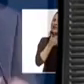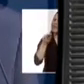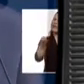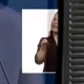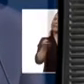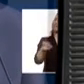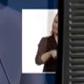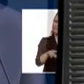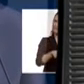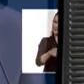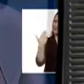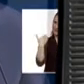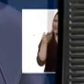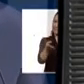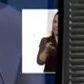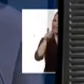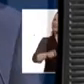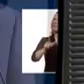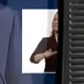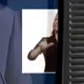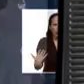los que firmaron el acta de la independencia?